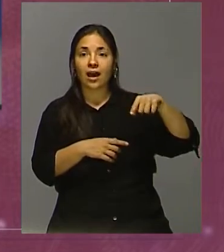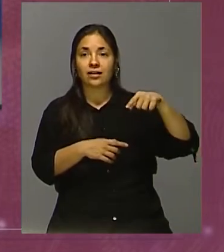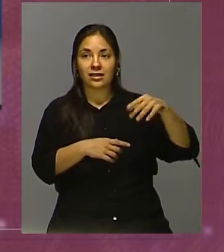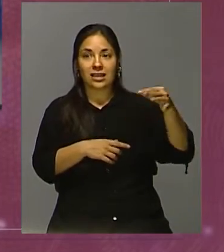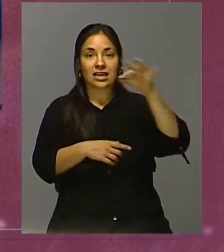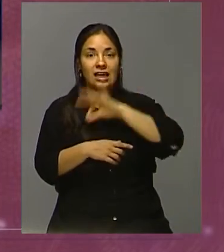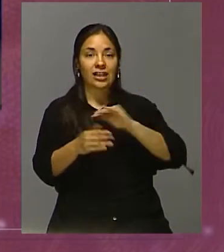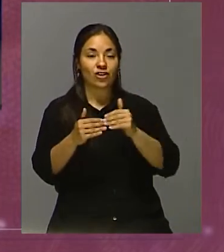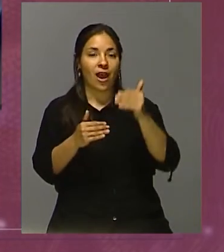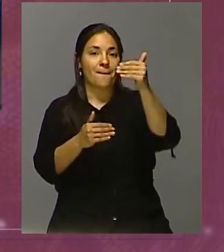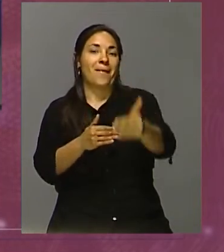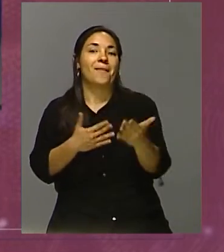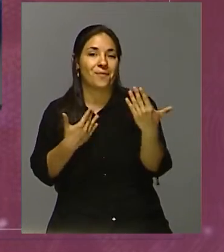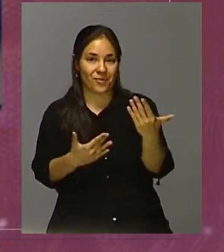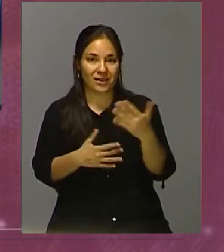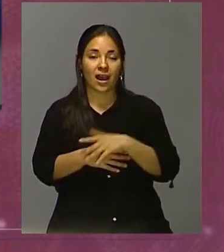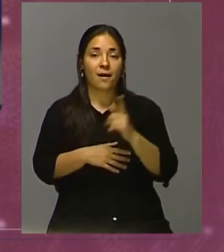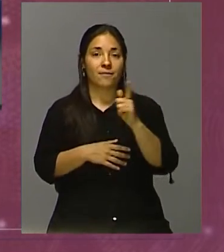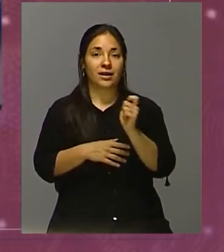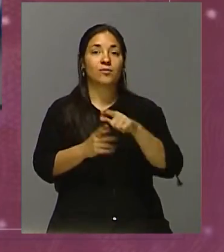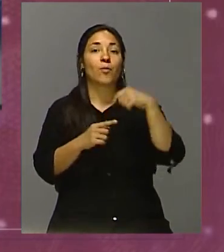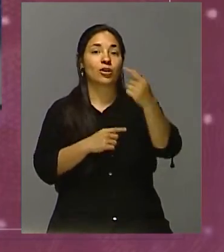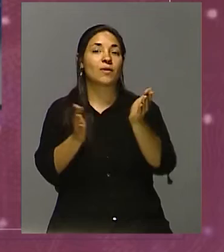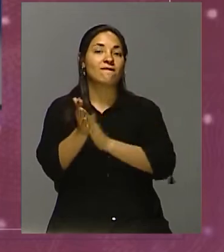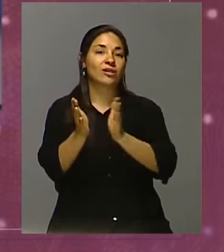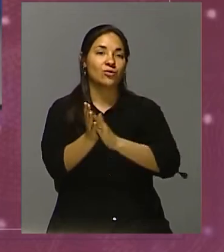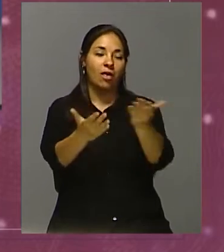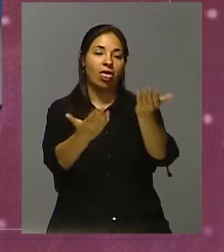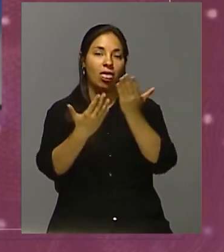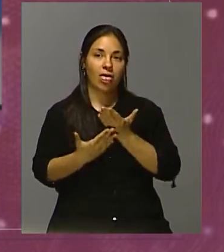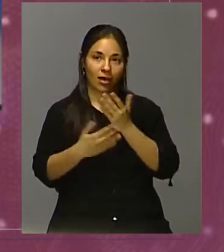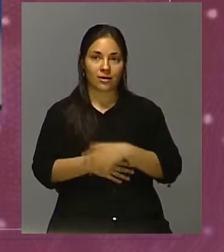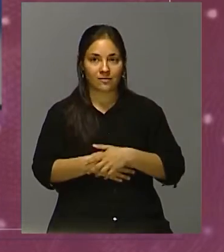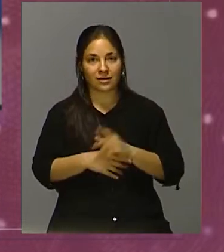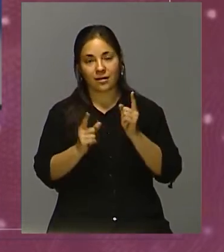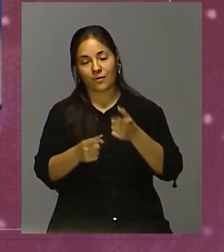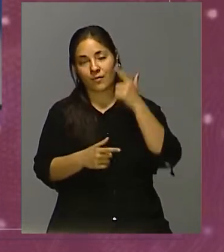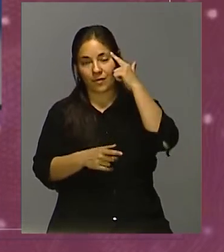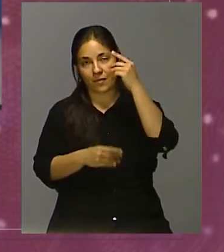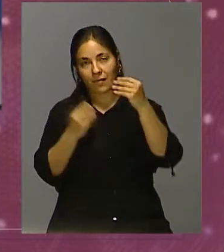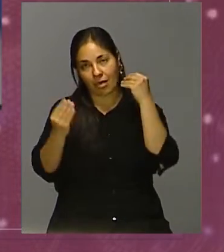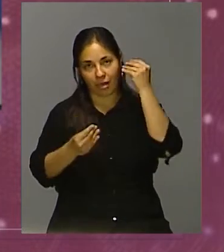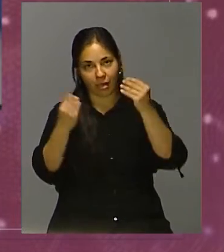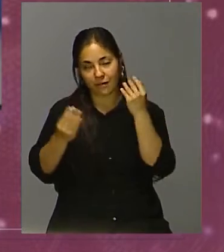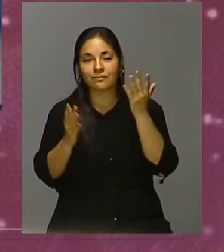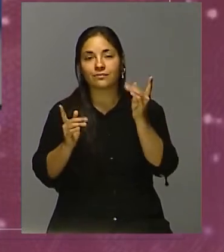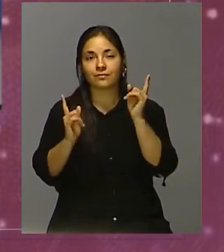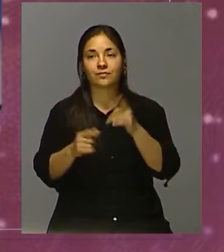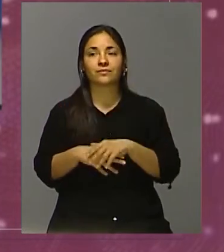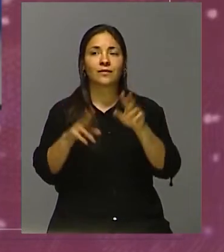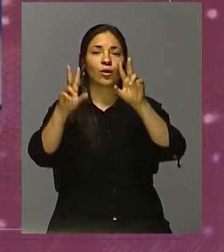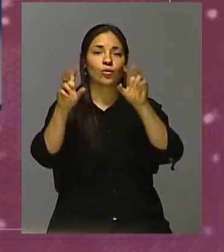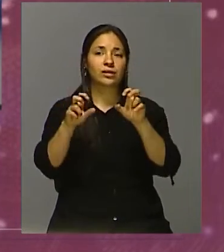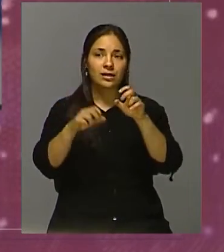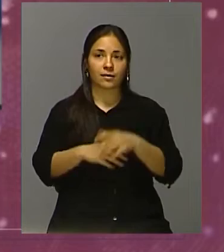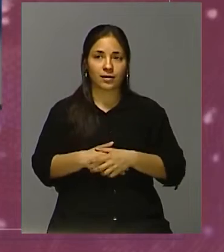pasan así, hasta que el mes siguiente le viene la factura, ¿verdad? Sí, y el dolor de cabeza también. Hay todo un tema, y